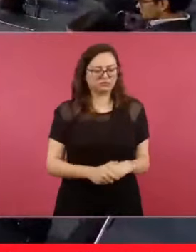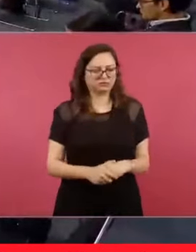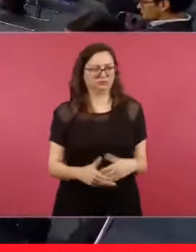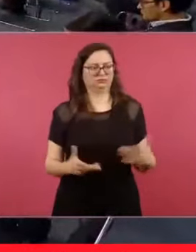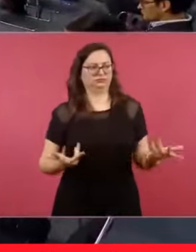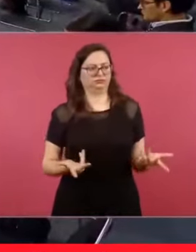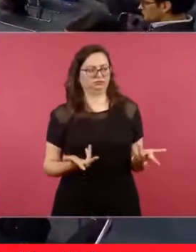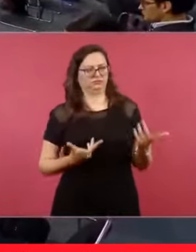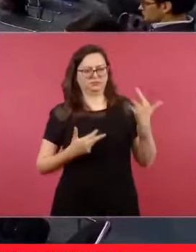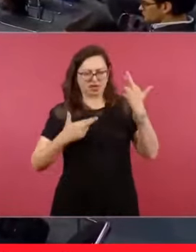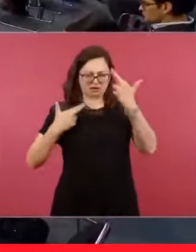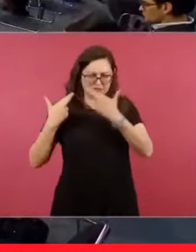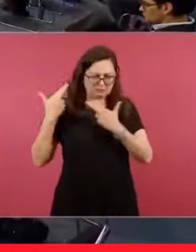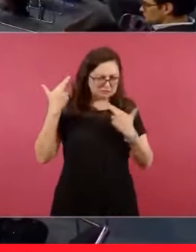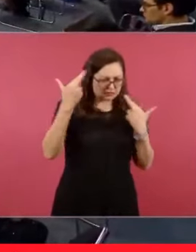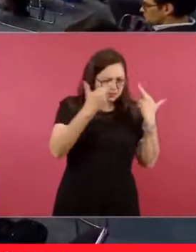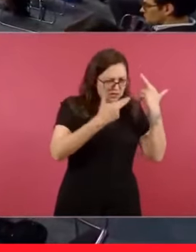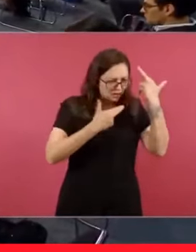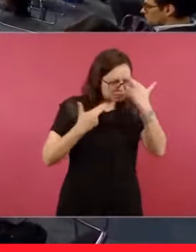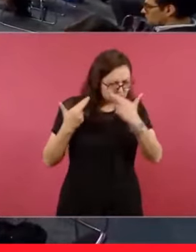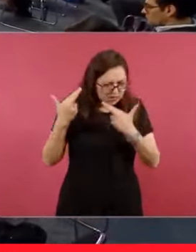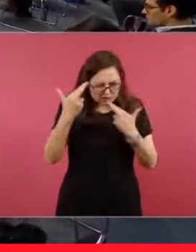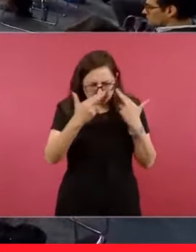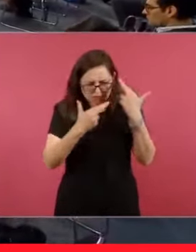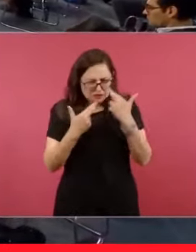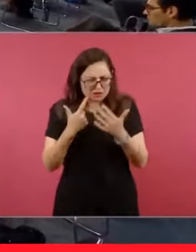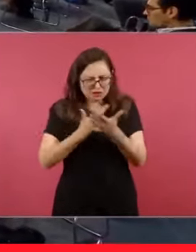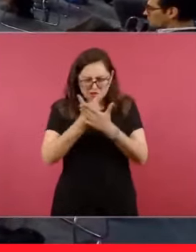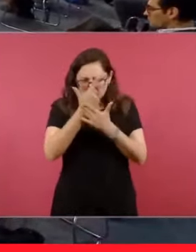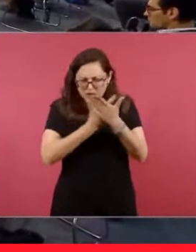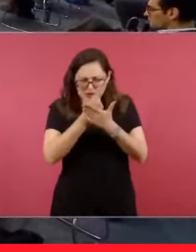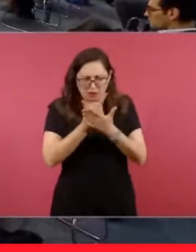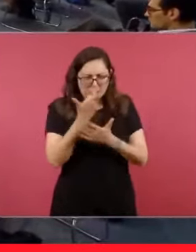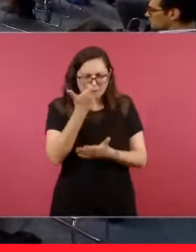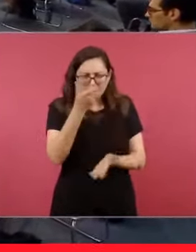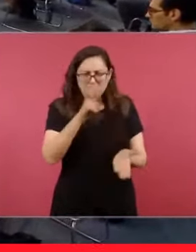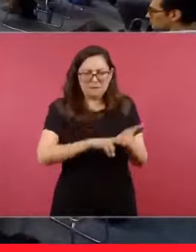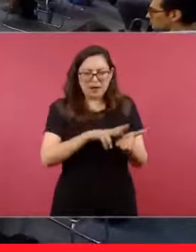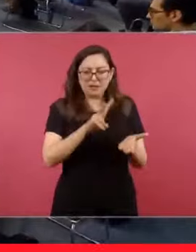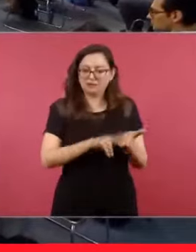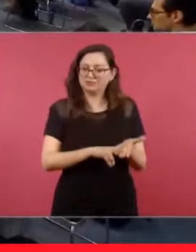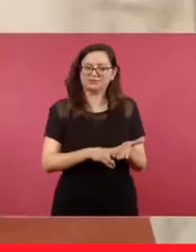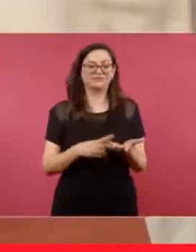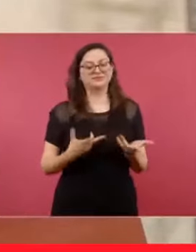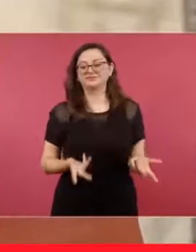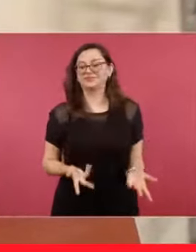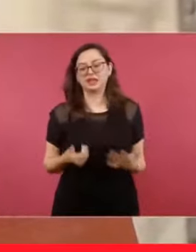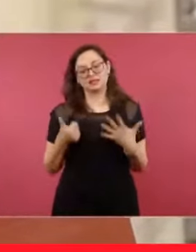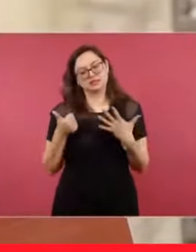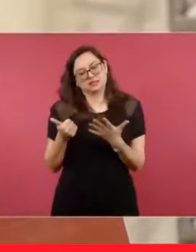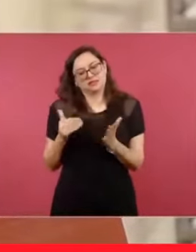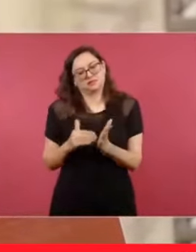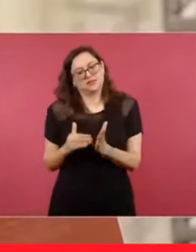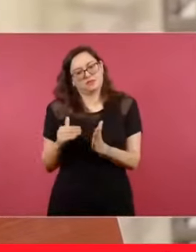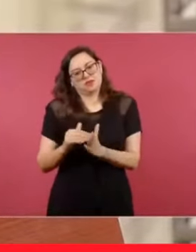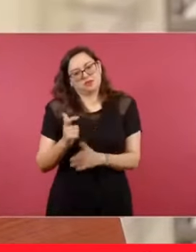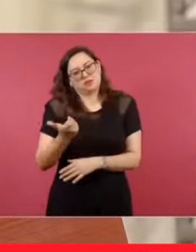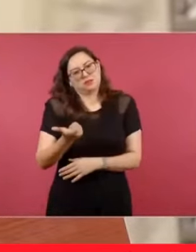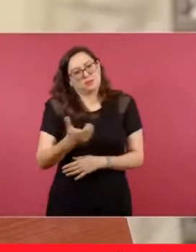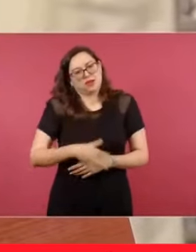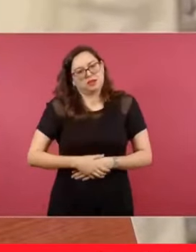hospitales ahora que los estamos comprando y vamos a pagar 6000 millones de